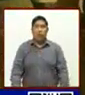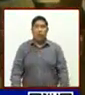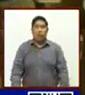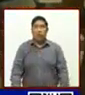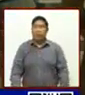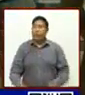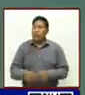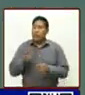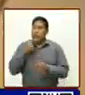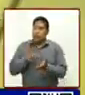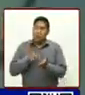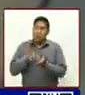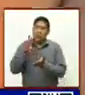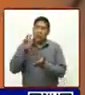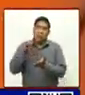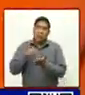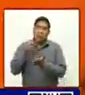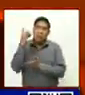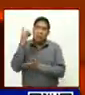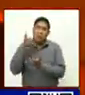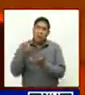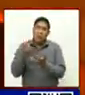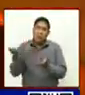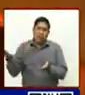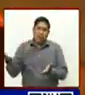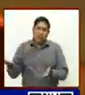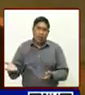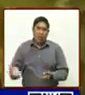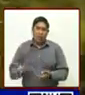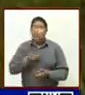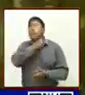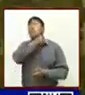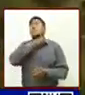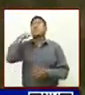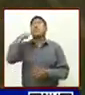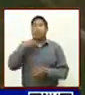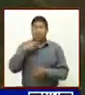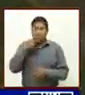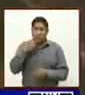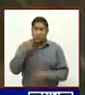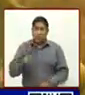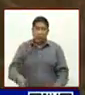pidiéndole 70 mil bolivianos. Ha sido degollado.